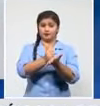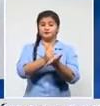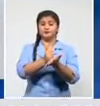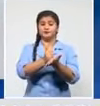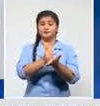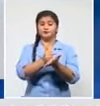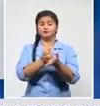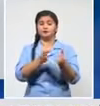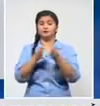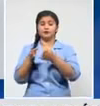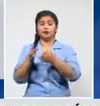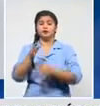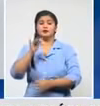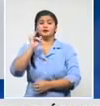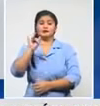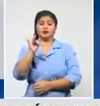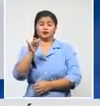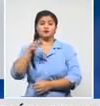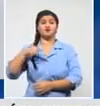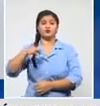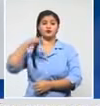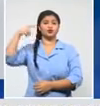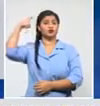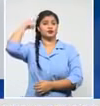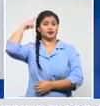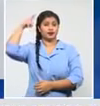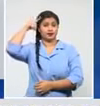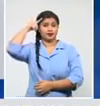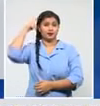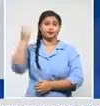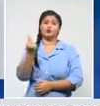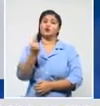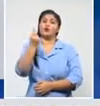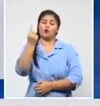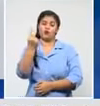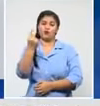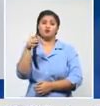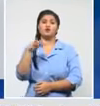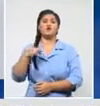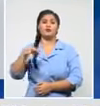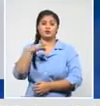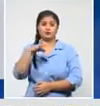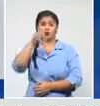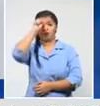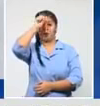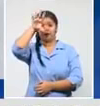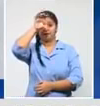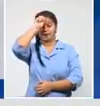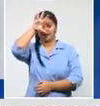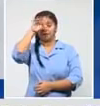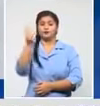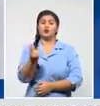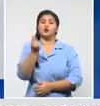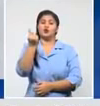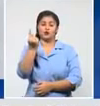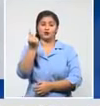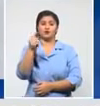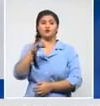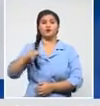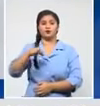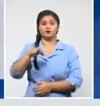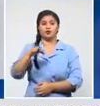7 al municipio de Sandinos, 1 al municipio de Minas y 1 al municipio de Consolación del